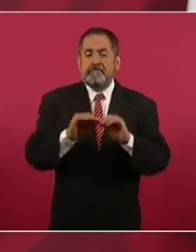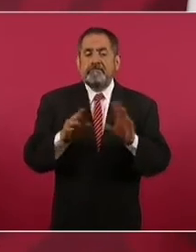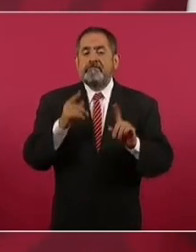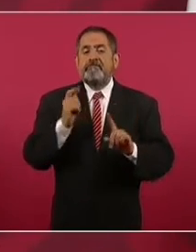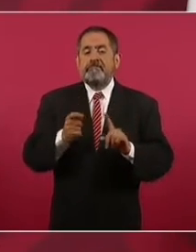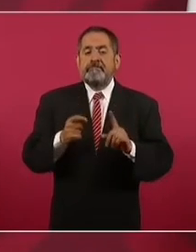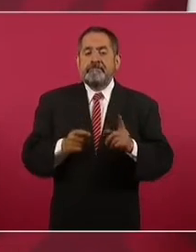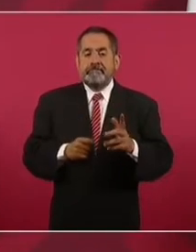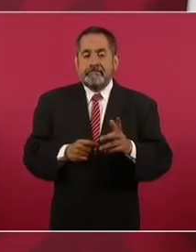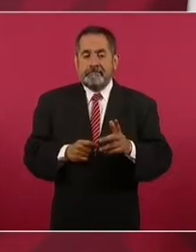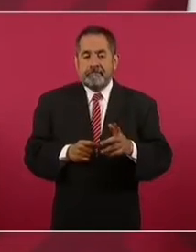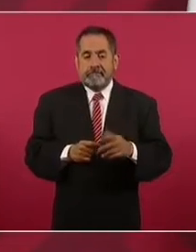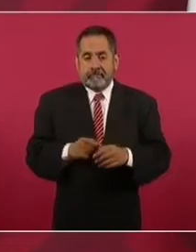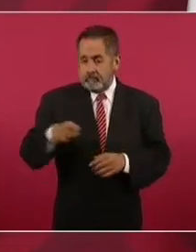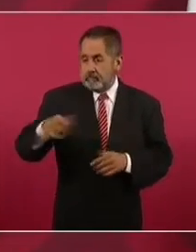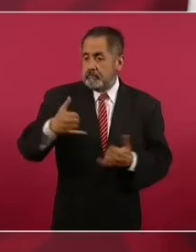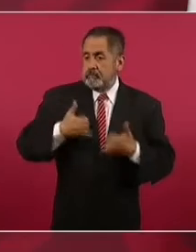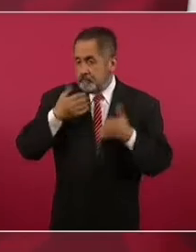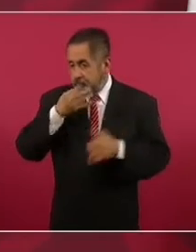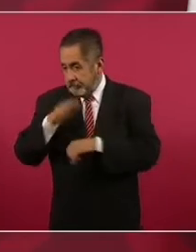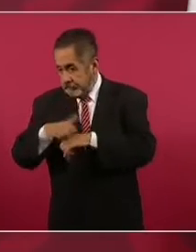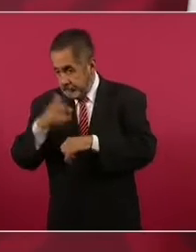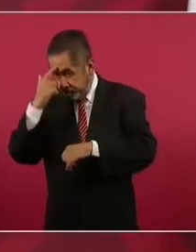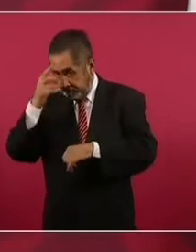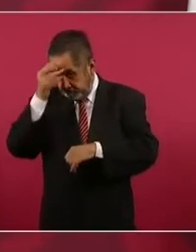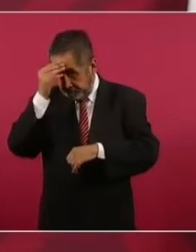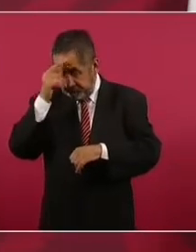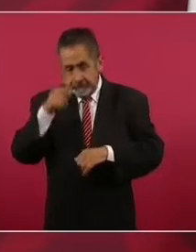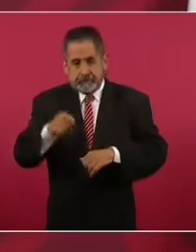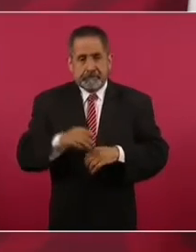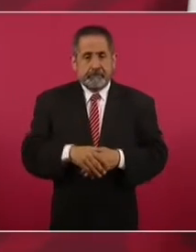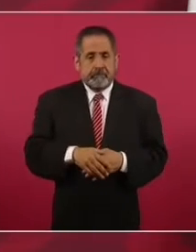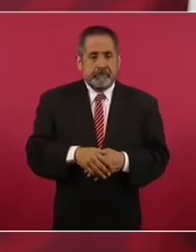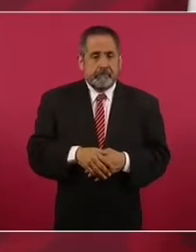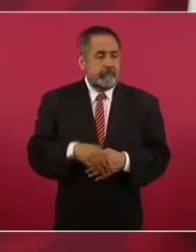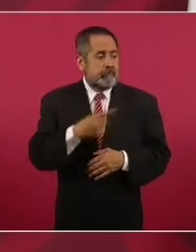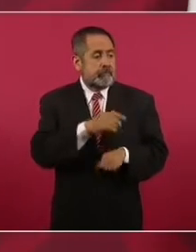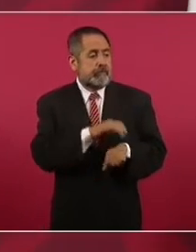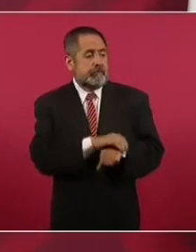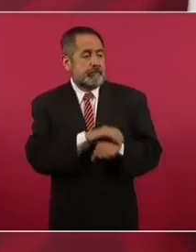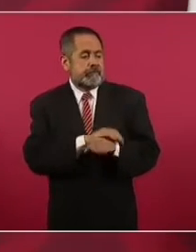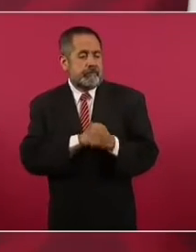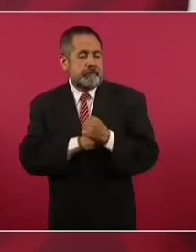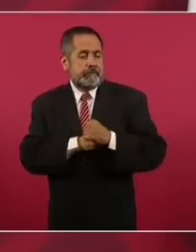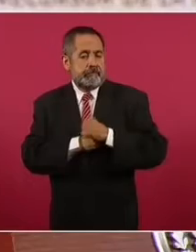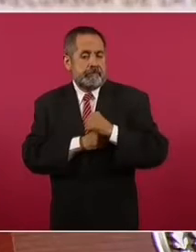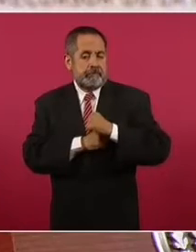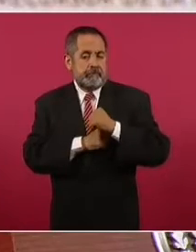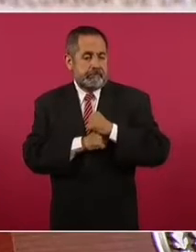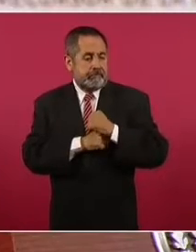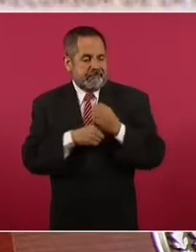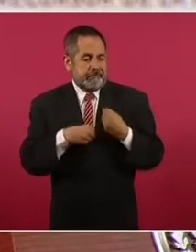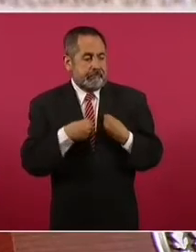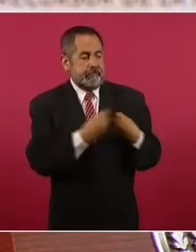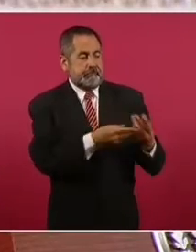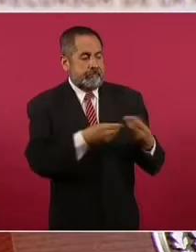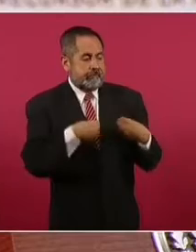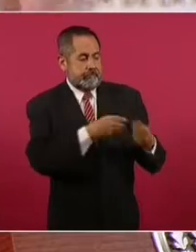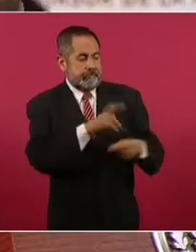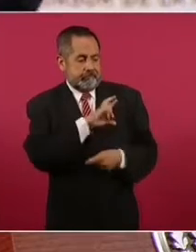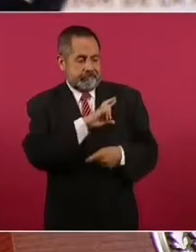precisa, y esto para los jóvenes, a sus allegados,